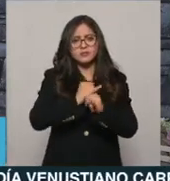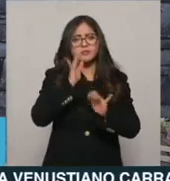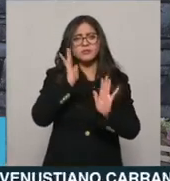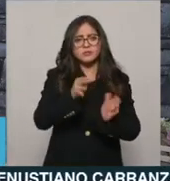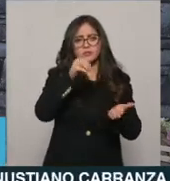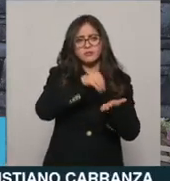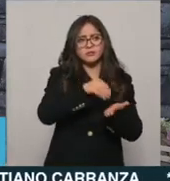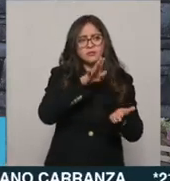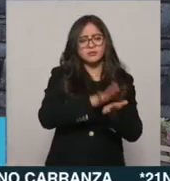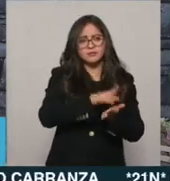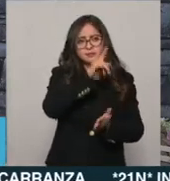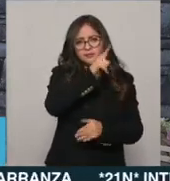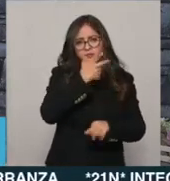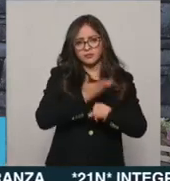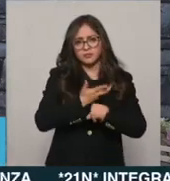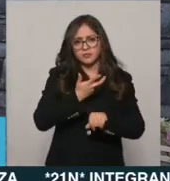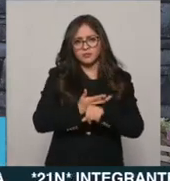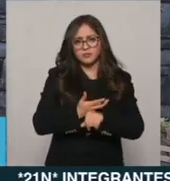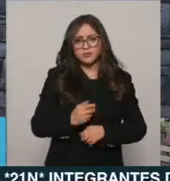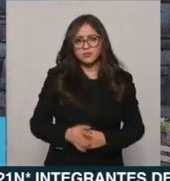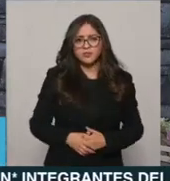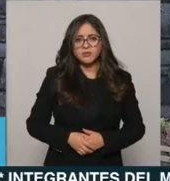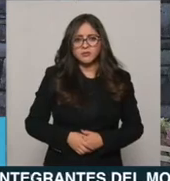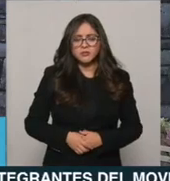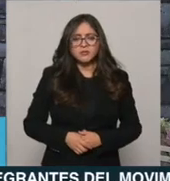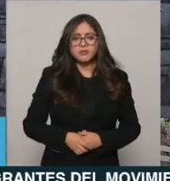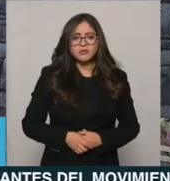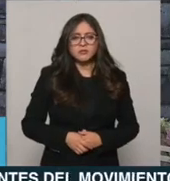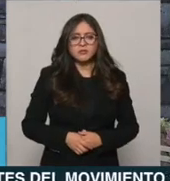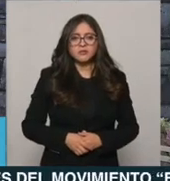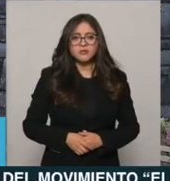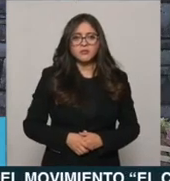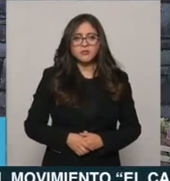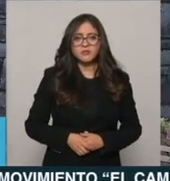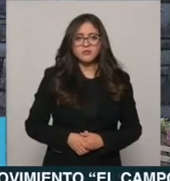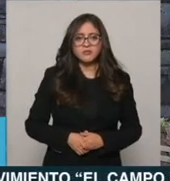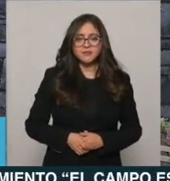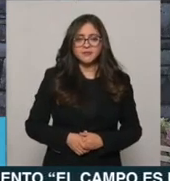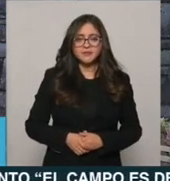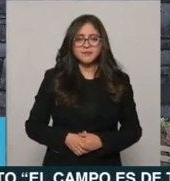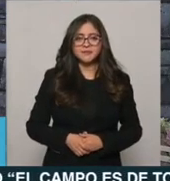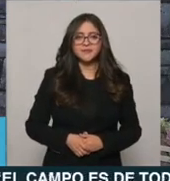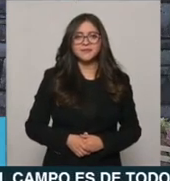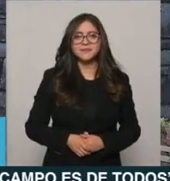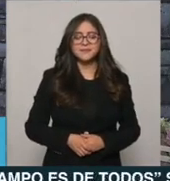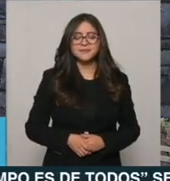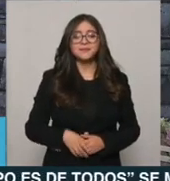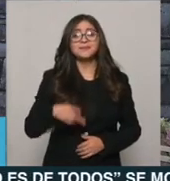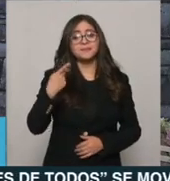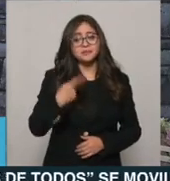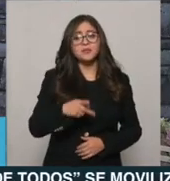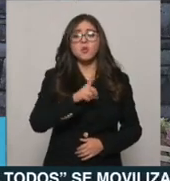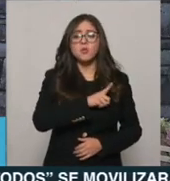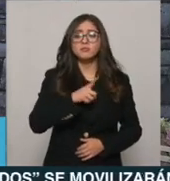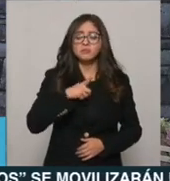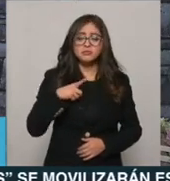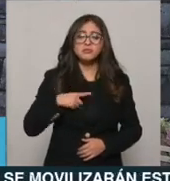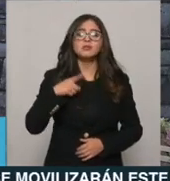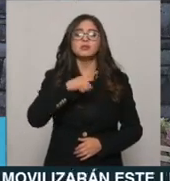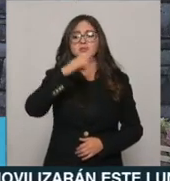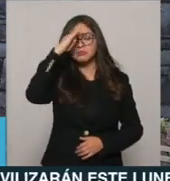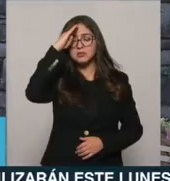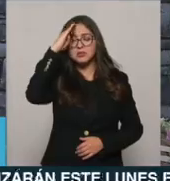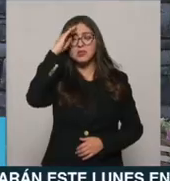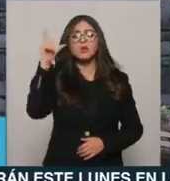Estados Unidos? Sí, podría proceder un proceso en el cual se solicite